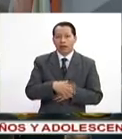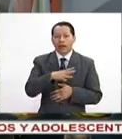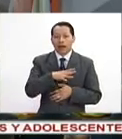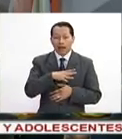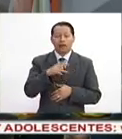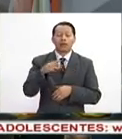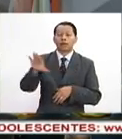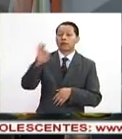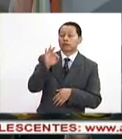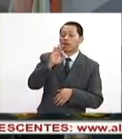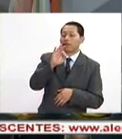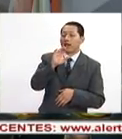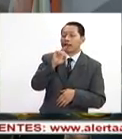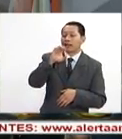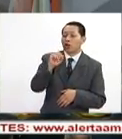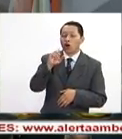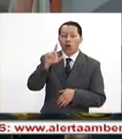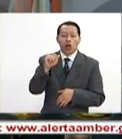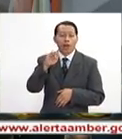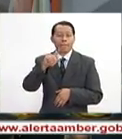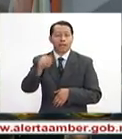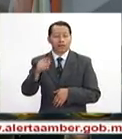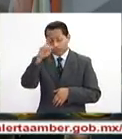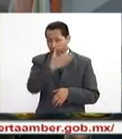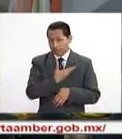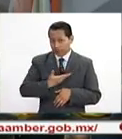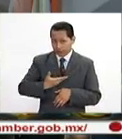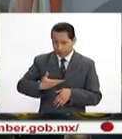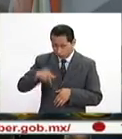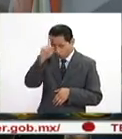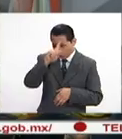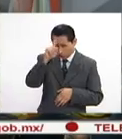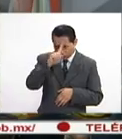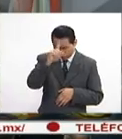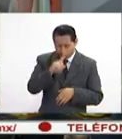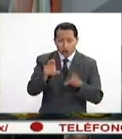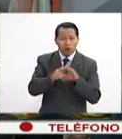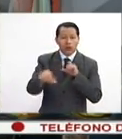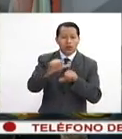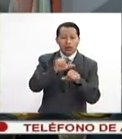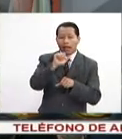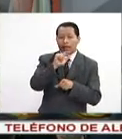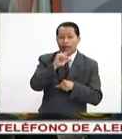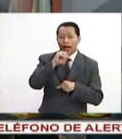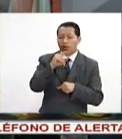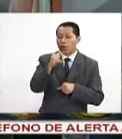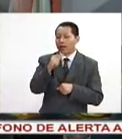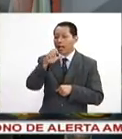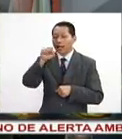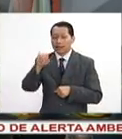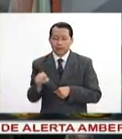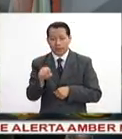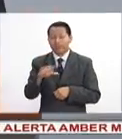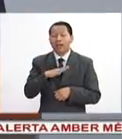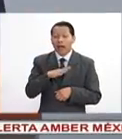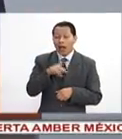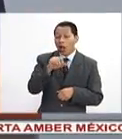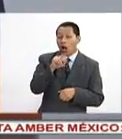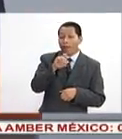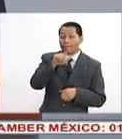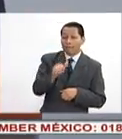nombró a Federico López Otegui, presidente del Consejo de la Comunicación, en sustitución de Alejandro Grisi de Lara. López